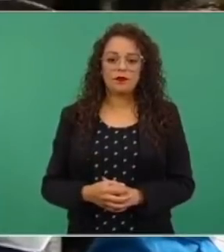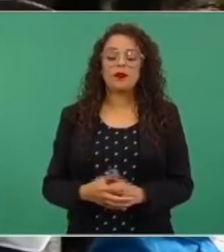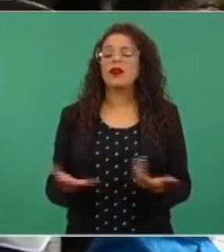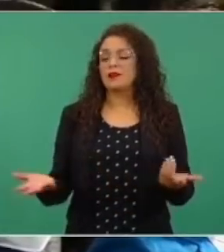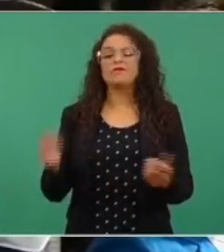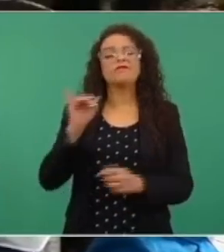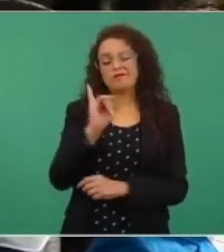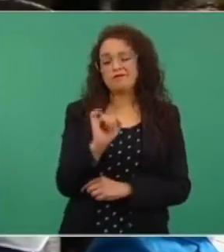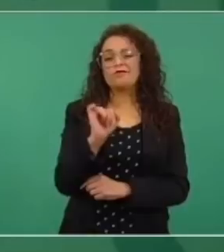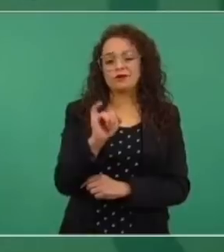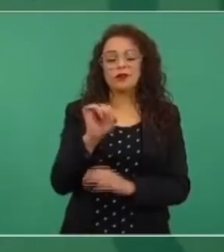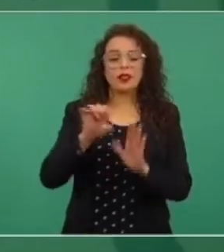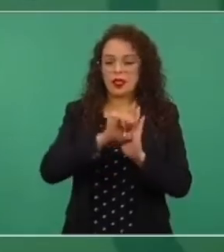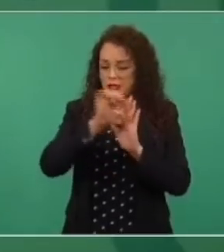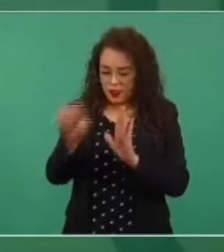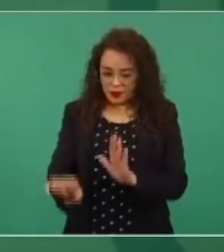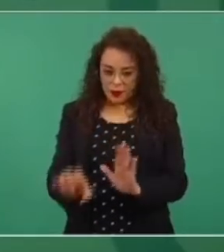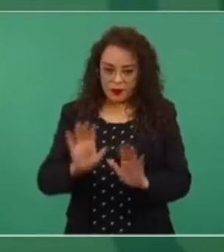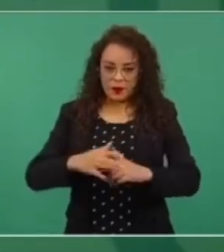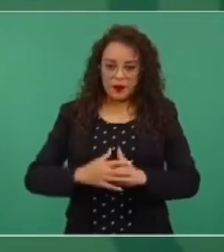que tienen, por ejemplo,